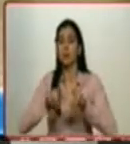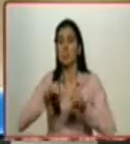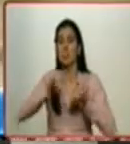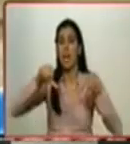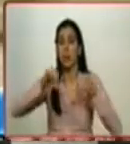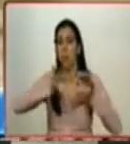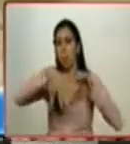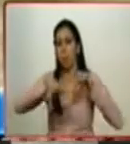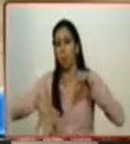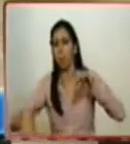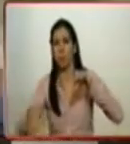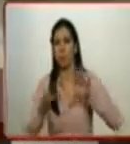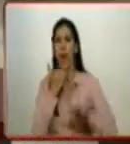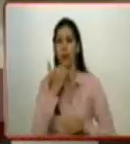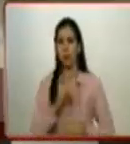tierras.